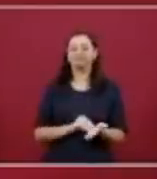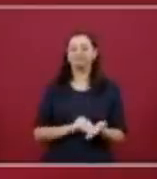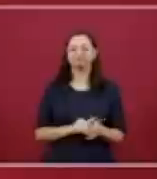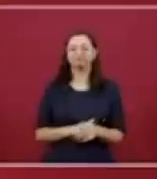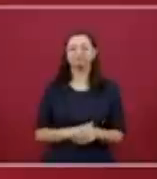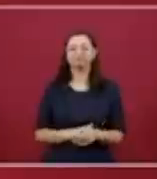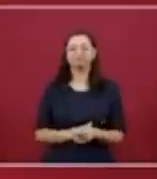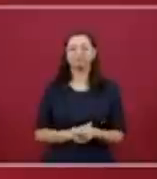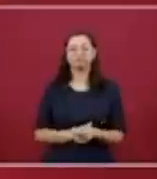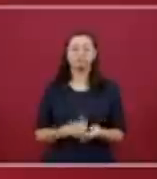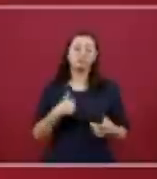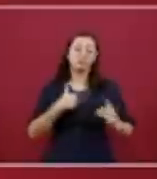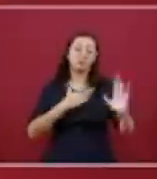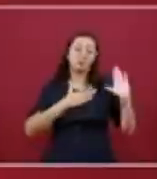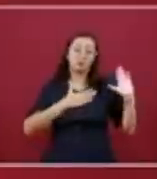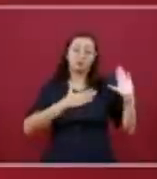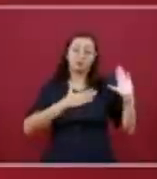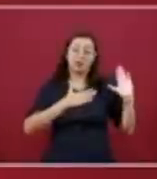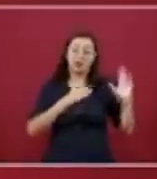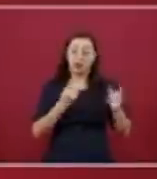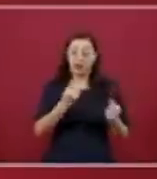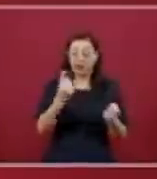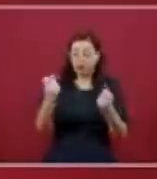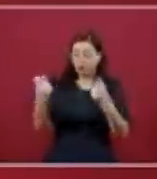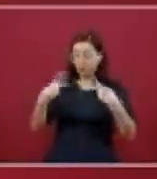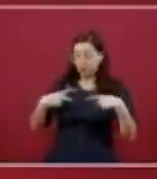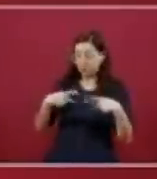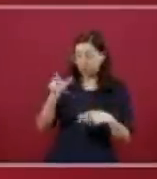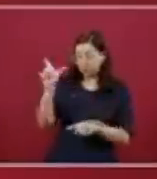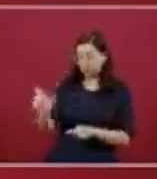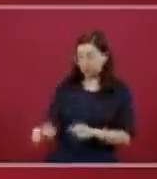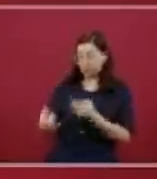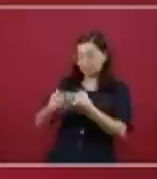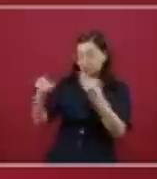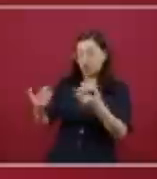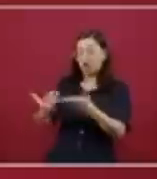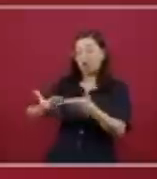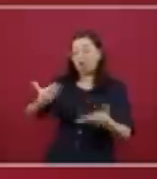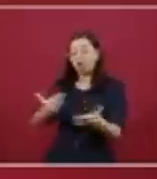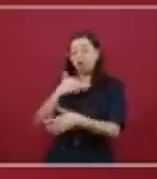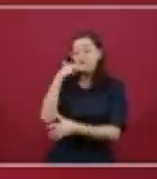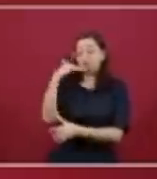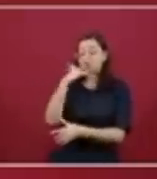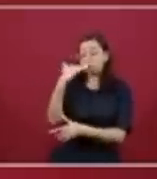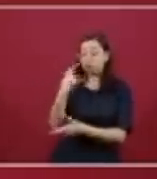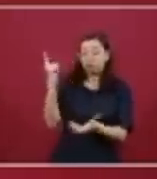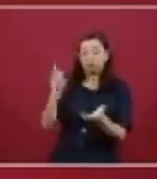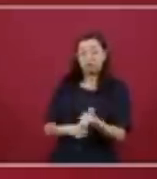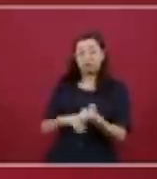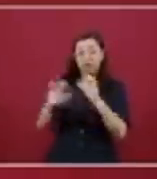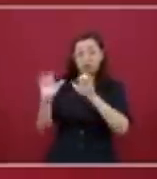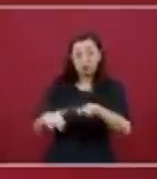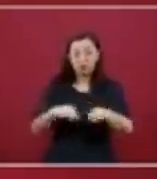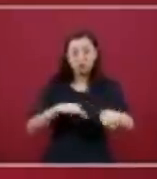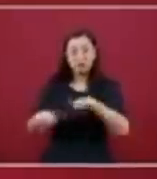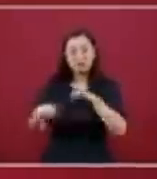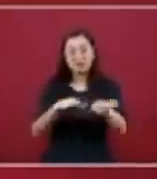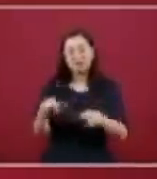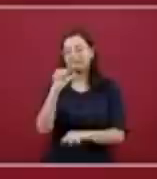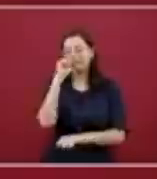malos antecedentes, sobre todo antecedentes de corrupción, va a trabajar en el gobierno.